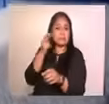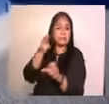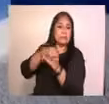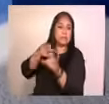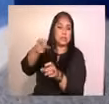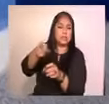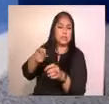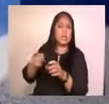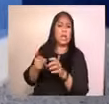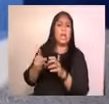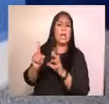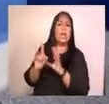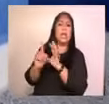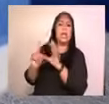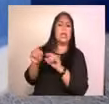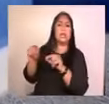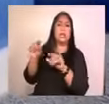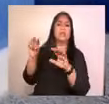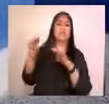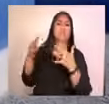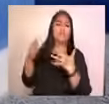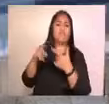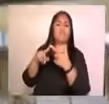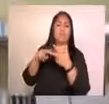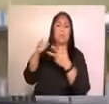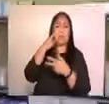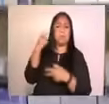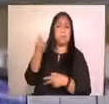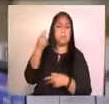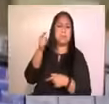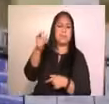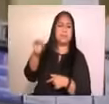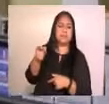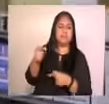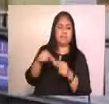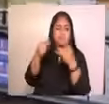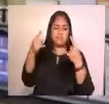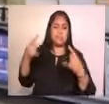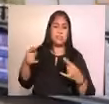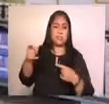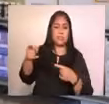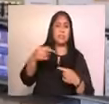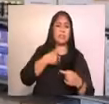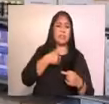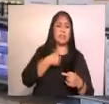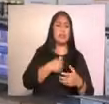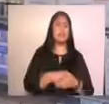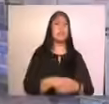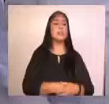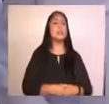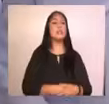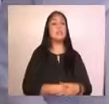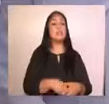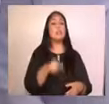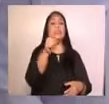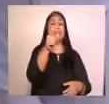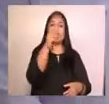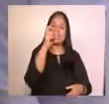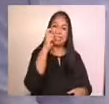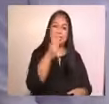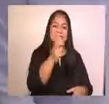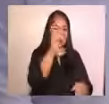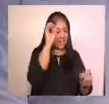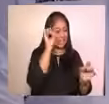la pandilla del barrio de Chocho como una de las principales? Mire, eso es precisamente uno de los objetivos principales de todo